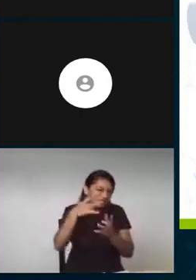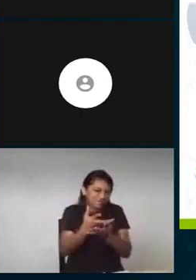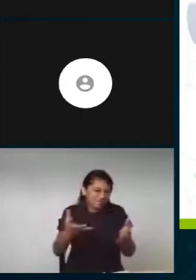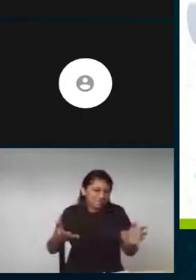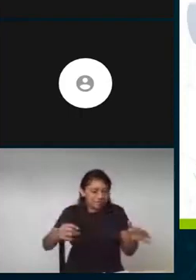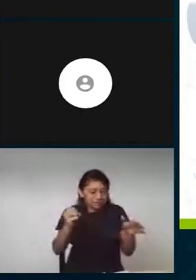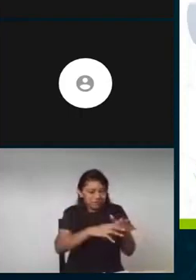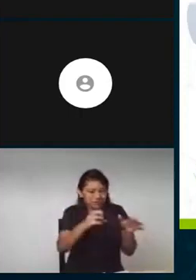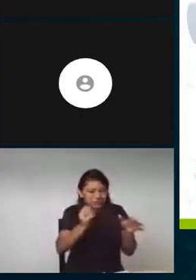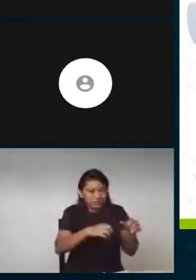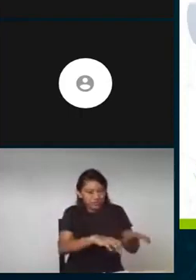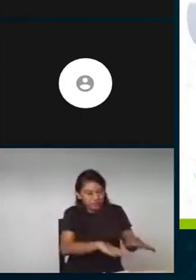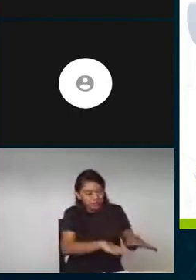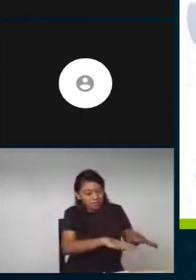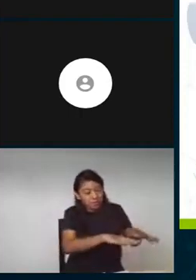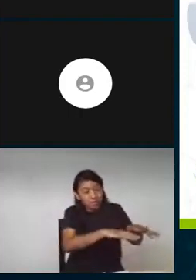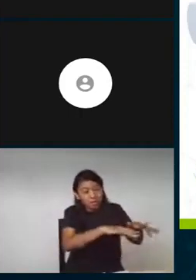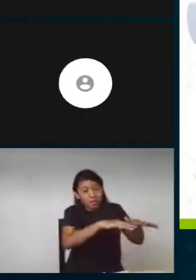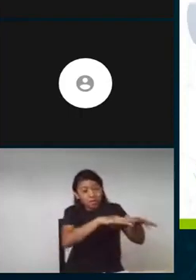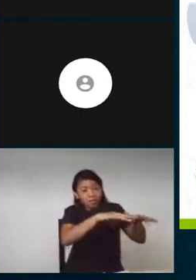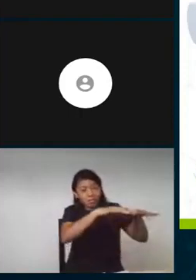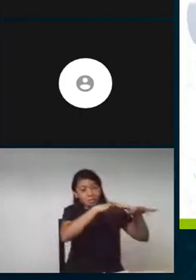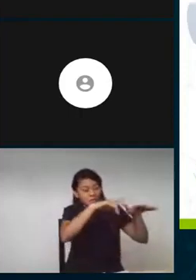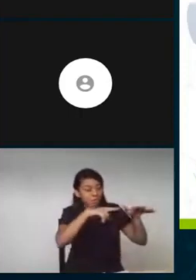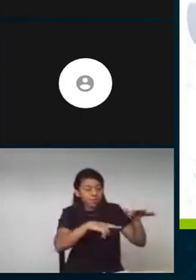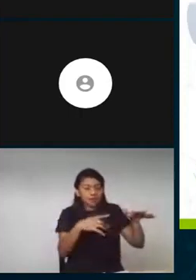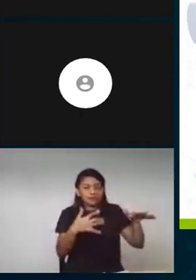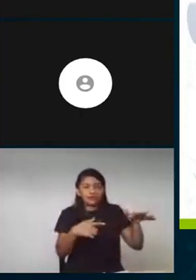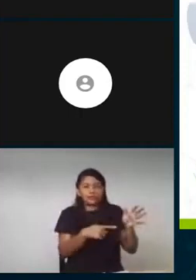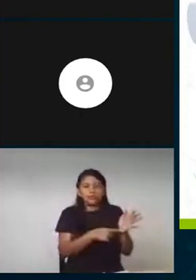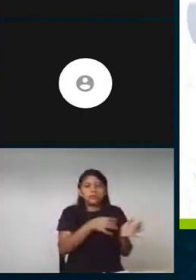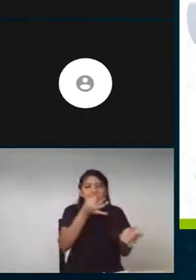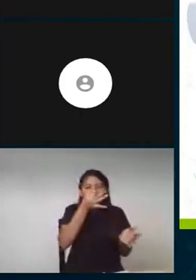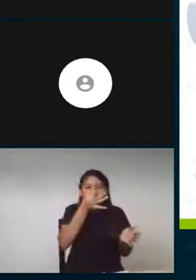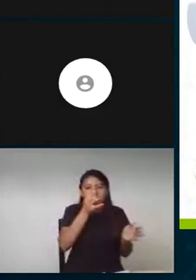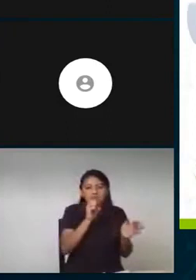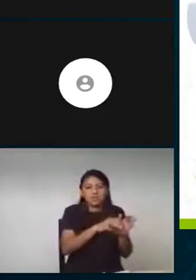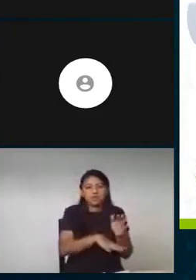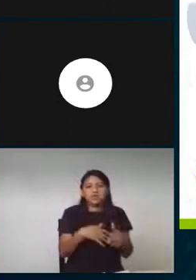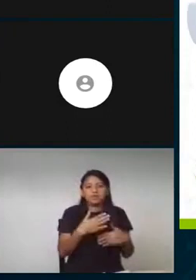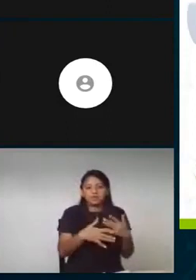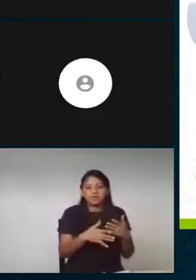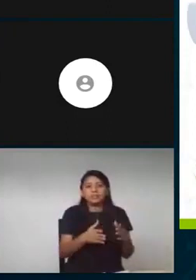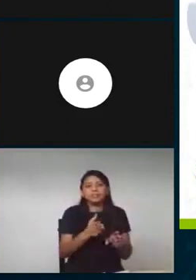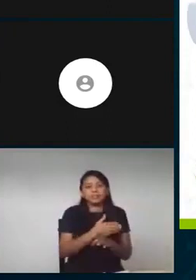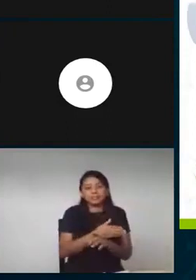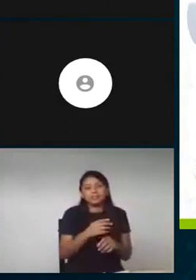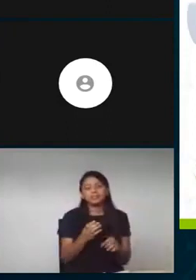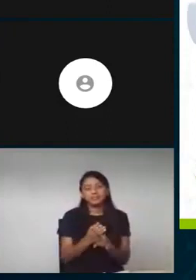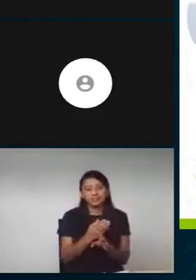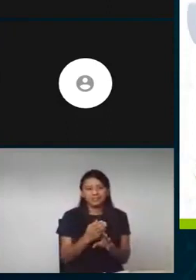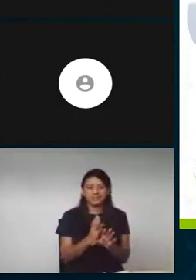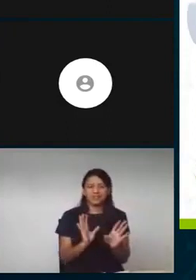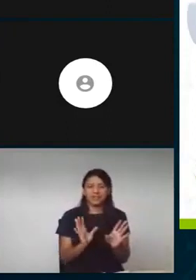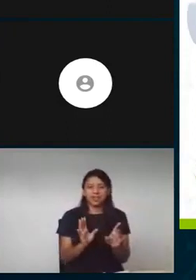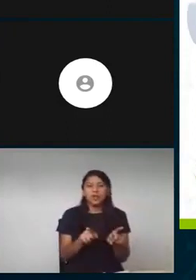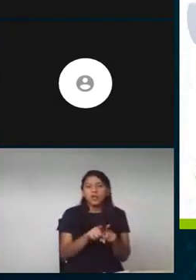raíz de esto, pues también tenemos unos problemas, digamos, unas variantes que se han